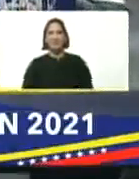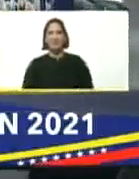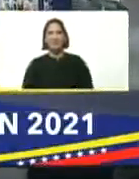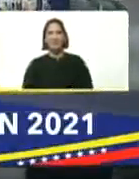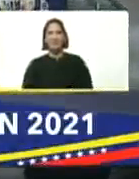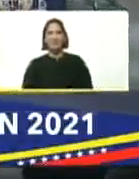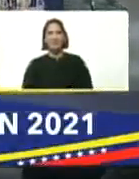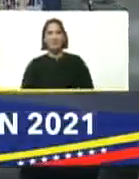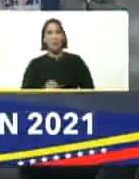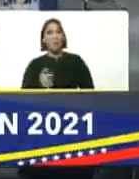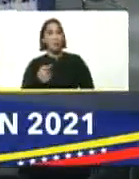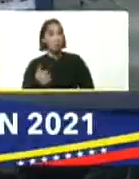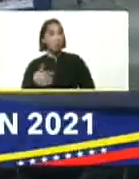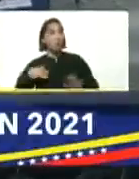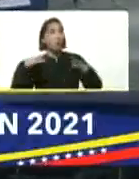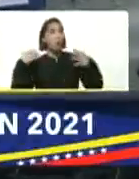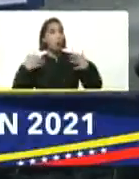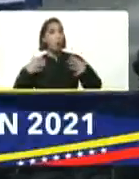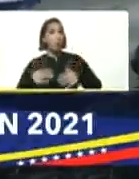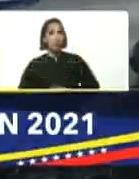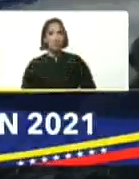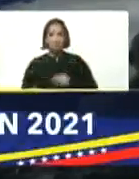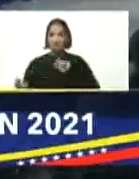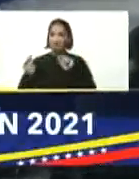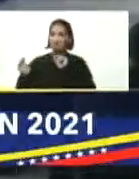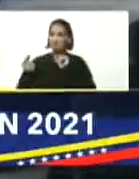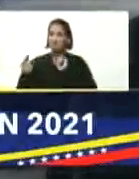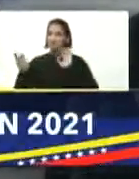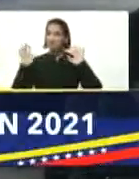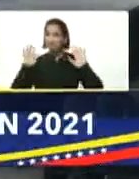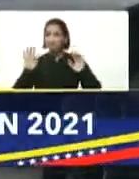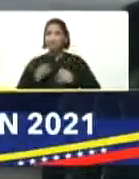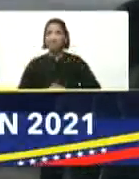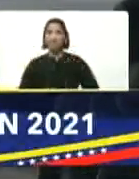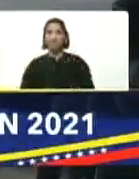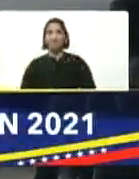Un poquito polémica va a ser esta intervención.